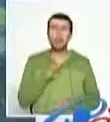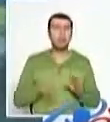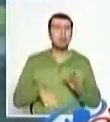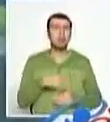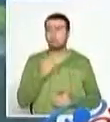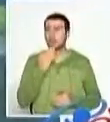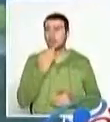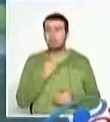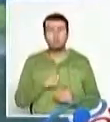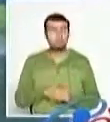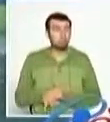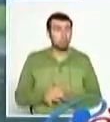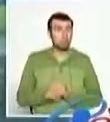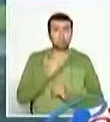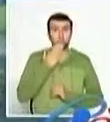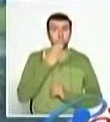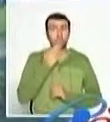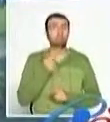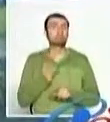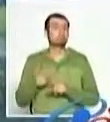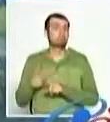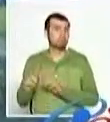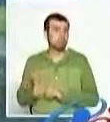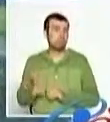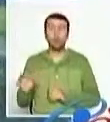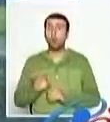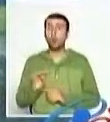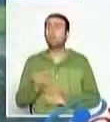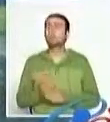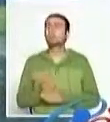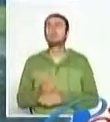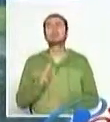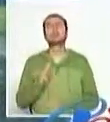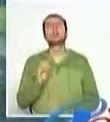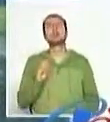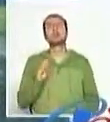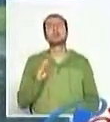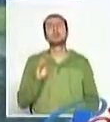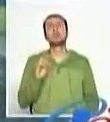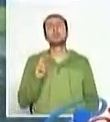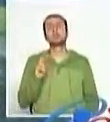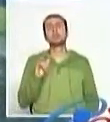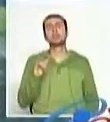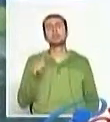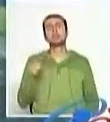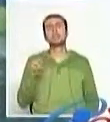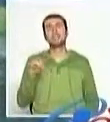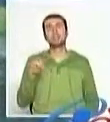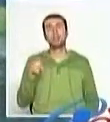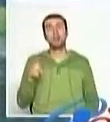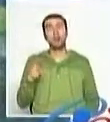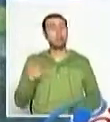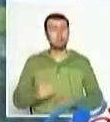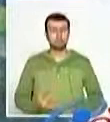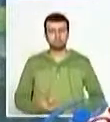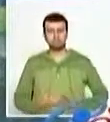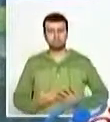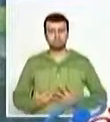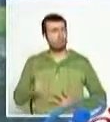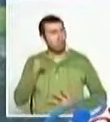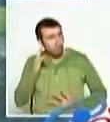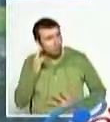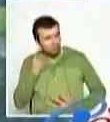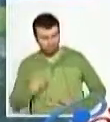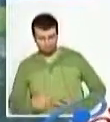flatulencia, los problemas de borborismo, o sea, cuando le suena al intestino demasiado,